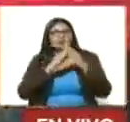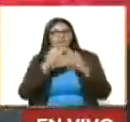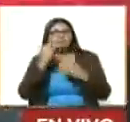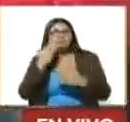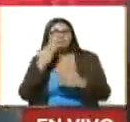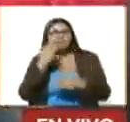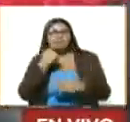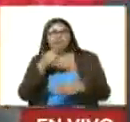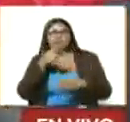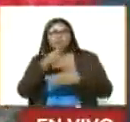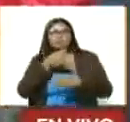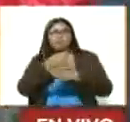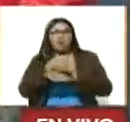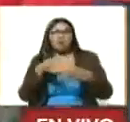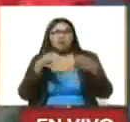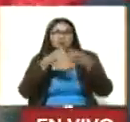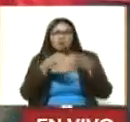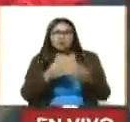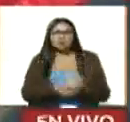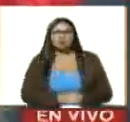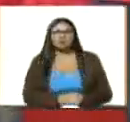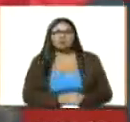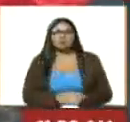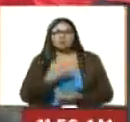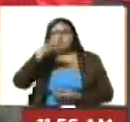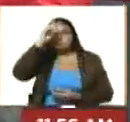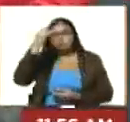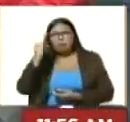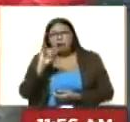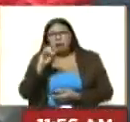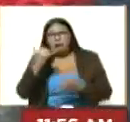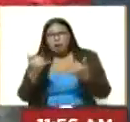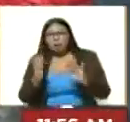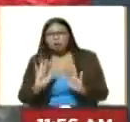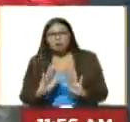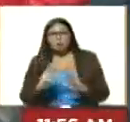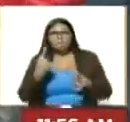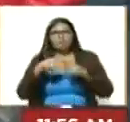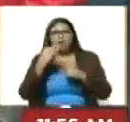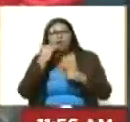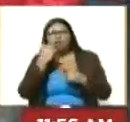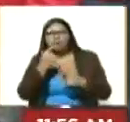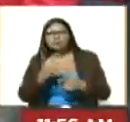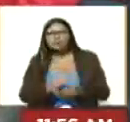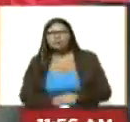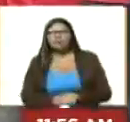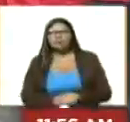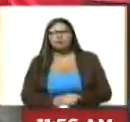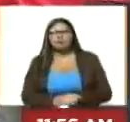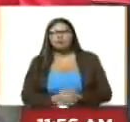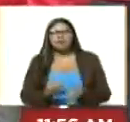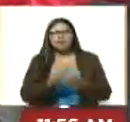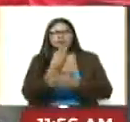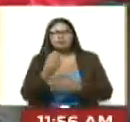Marleni, voy a una reunión. Y no, yo no sé si eso existe todavía, pero había una cosa que se llama aquí el Jardín